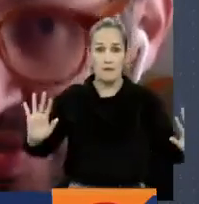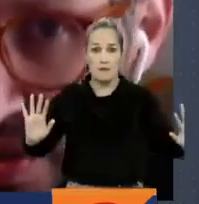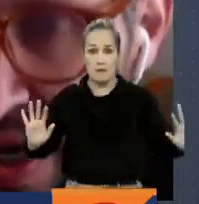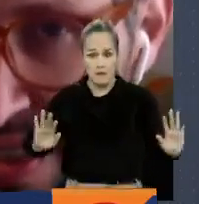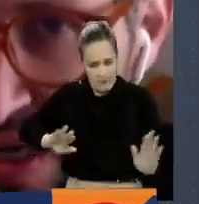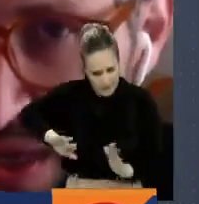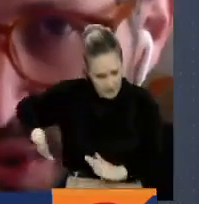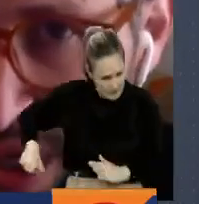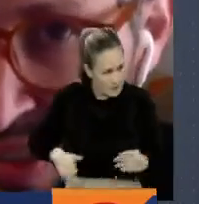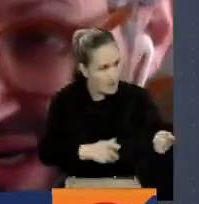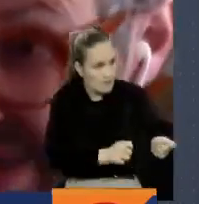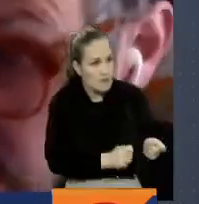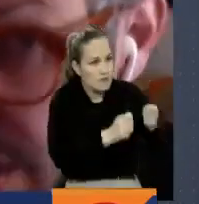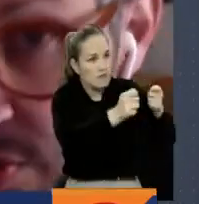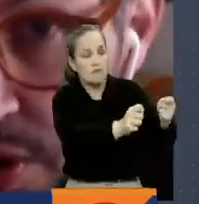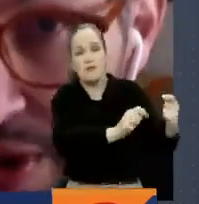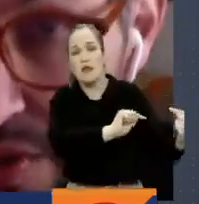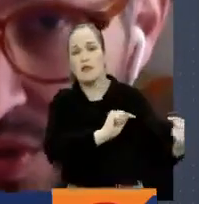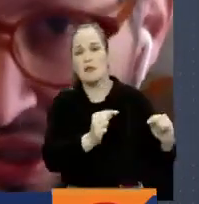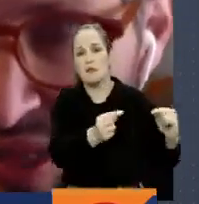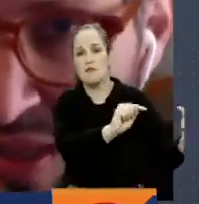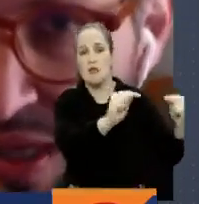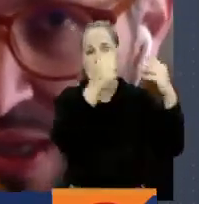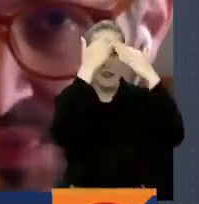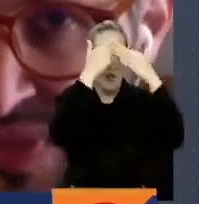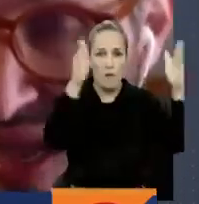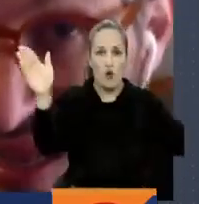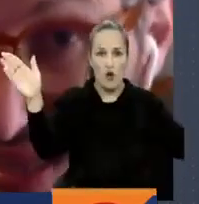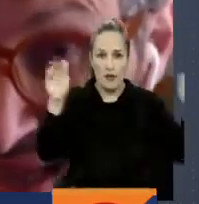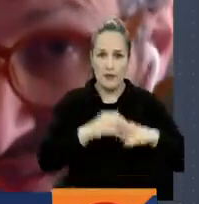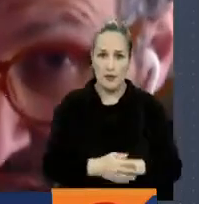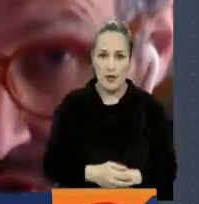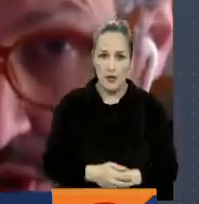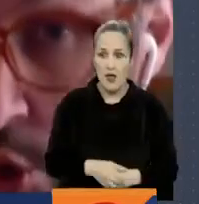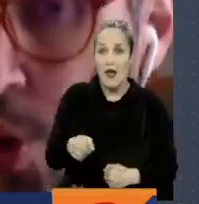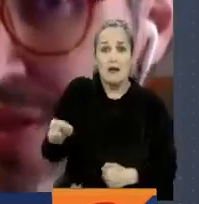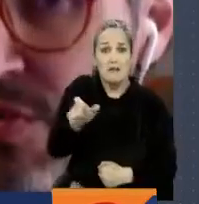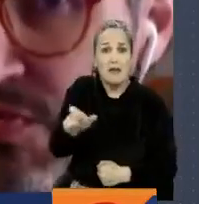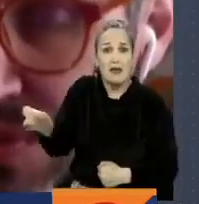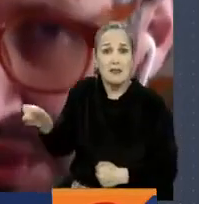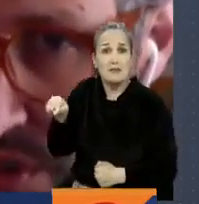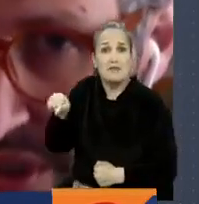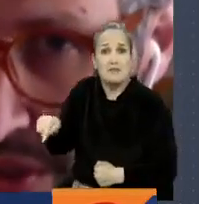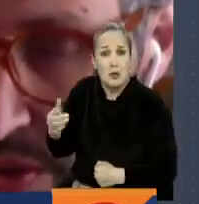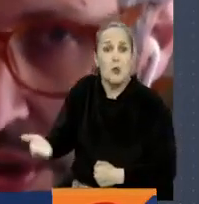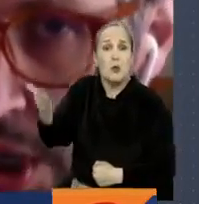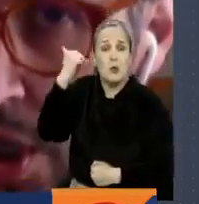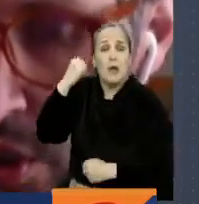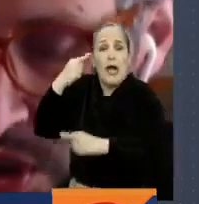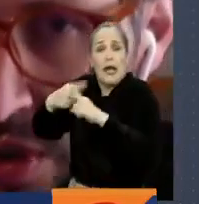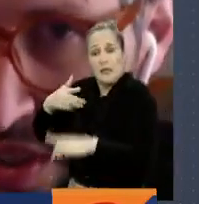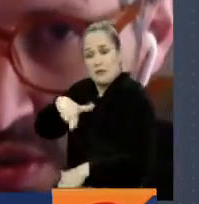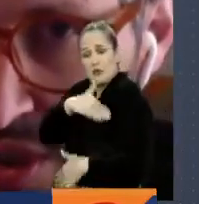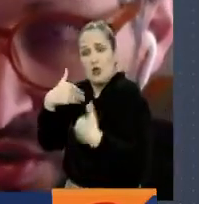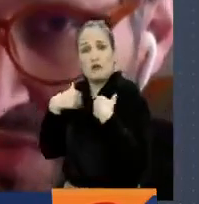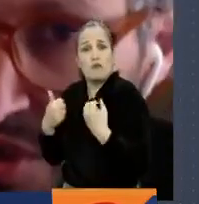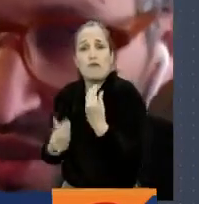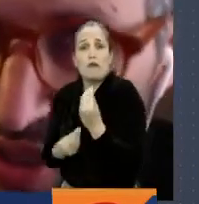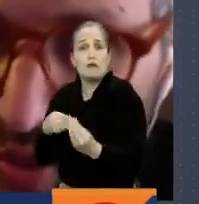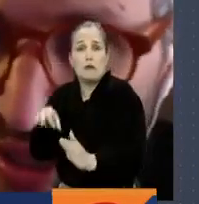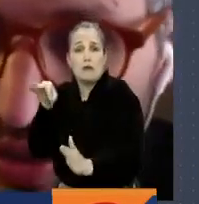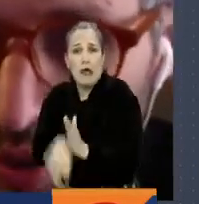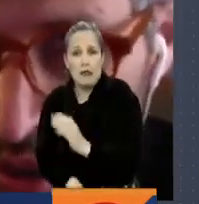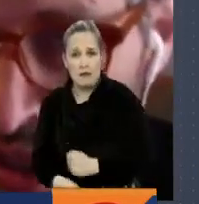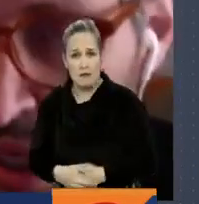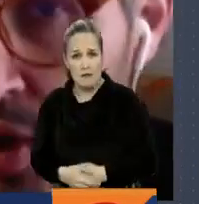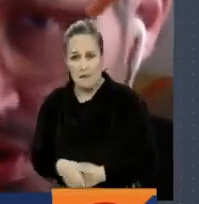los estadios naturales de la democracia recurriendo Un poco a la autoridad de alguien que insisto cuando fue ministro de salud no hizo las correcciones